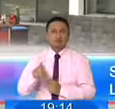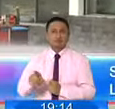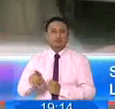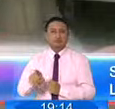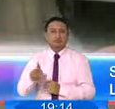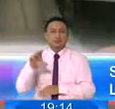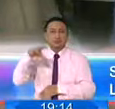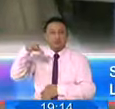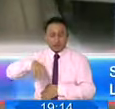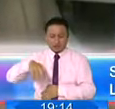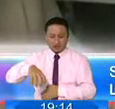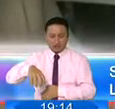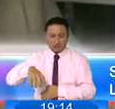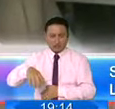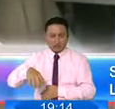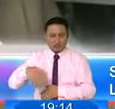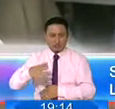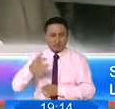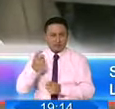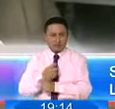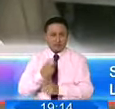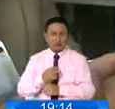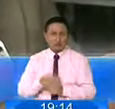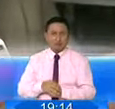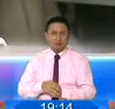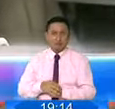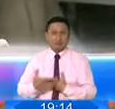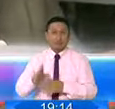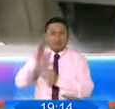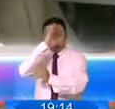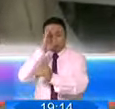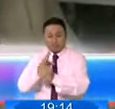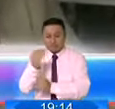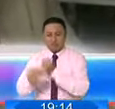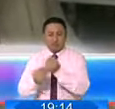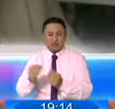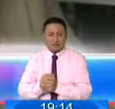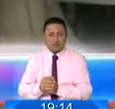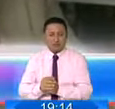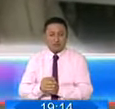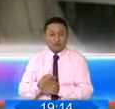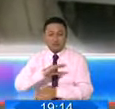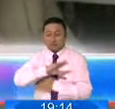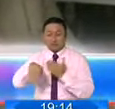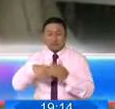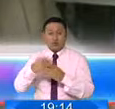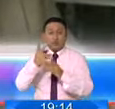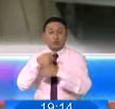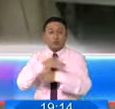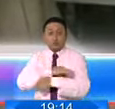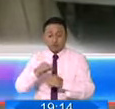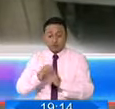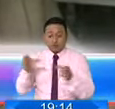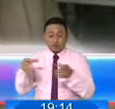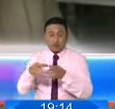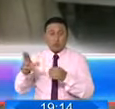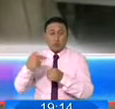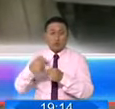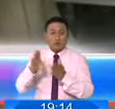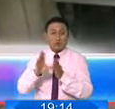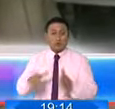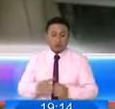Estado. Lo que se busca es concentrar todas estas funciones en un Consejo de Participación